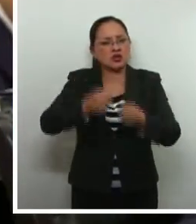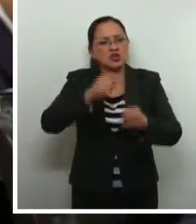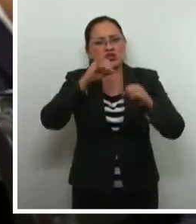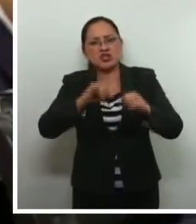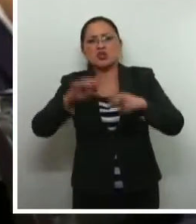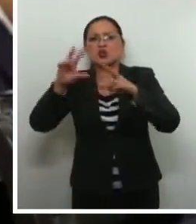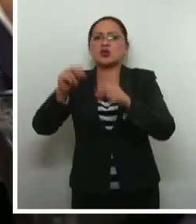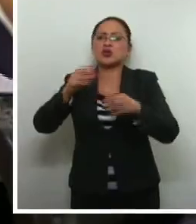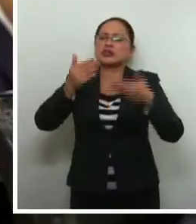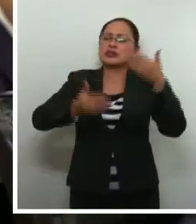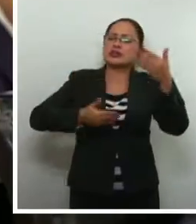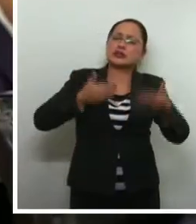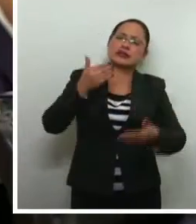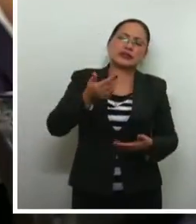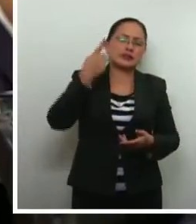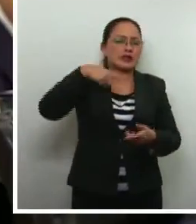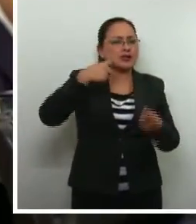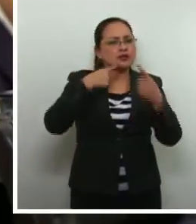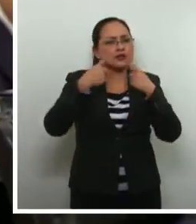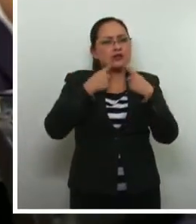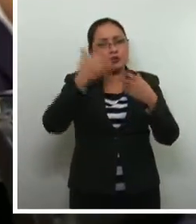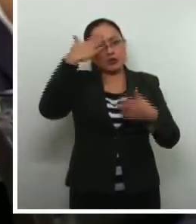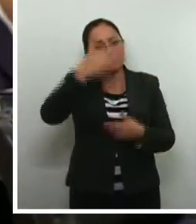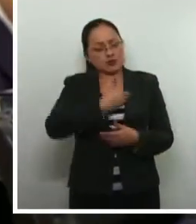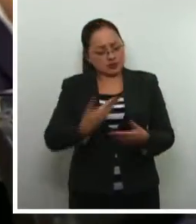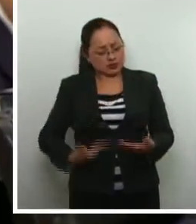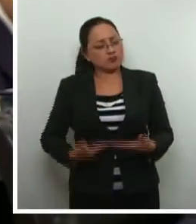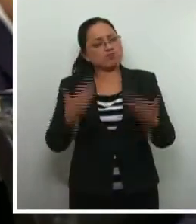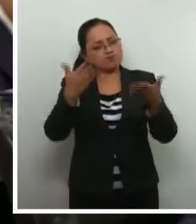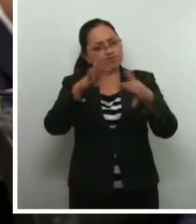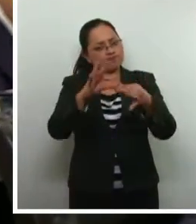eran aceptadas o no a discusión, señor presidente.